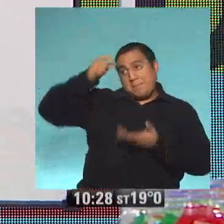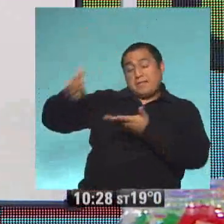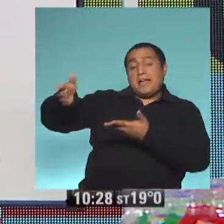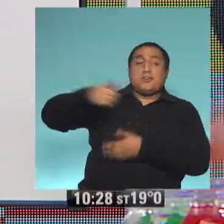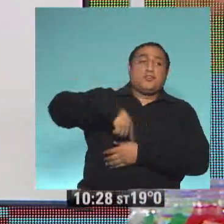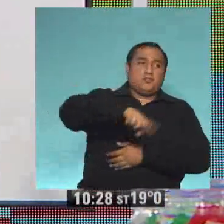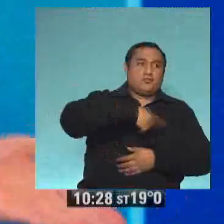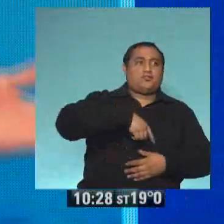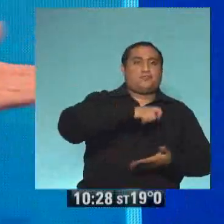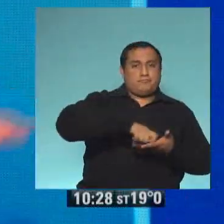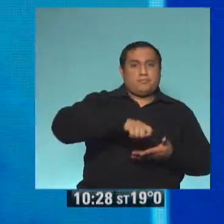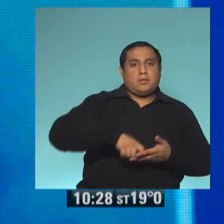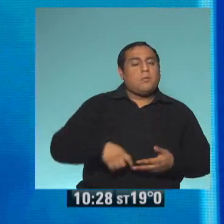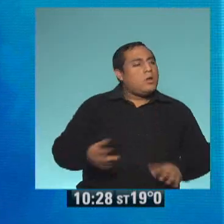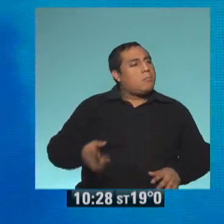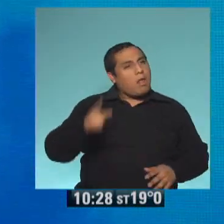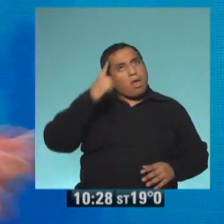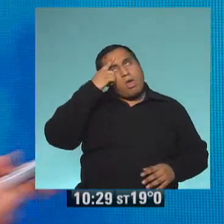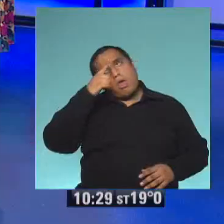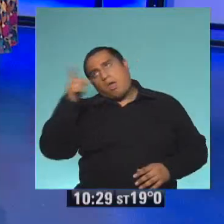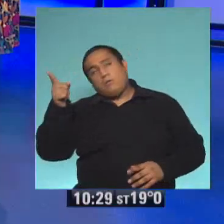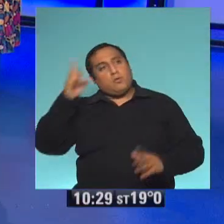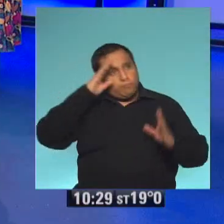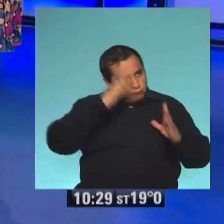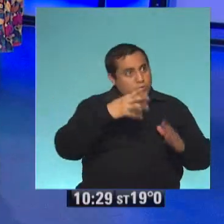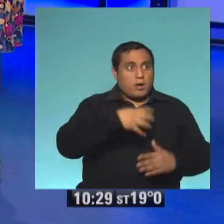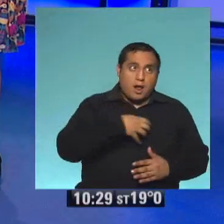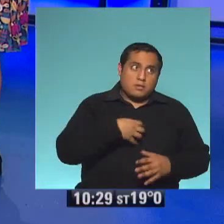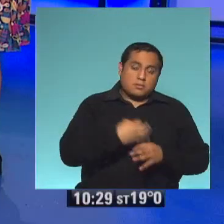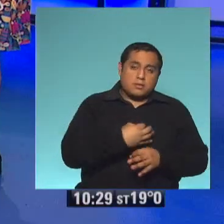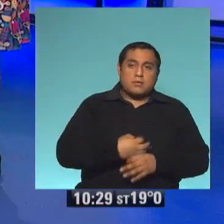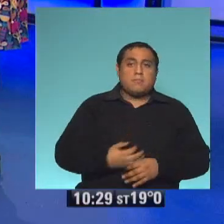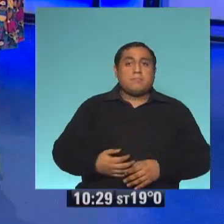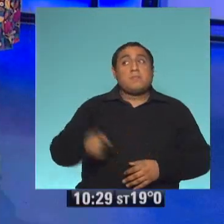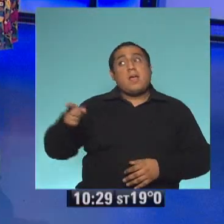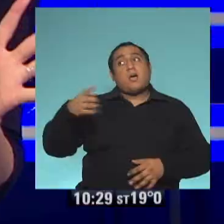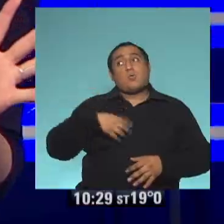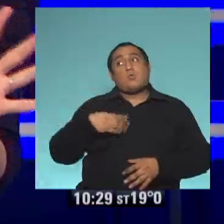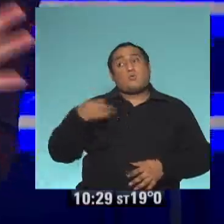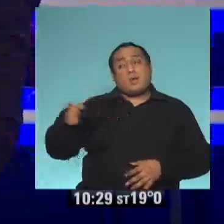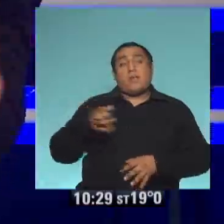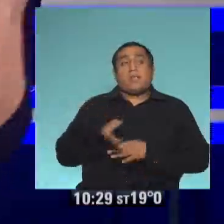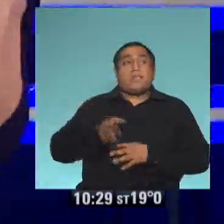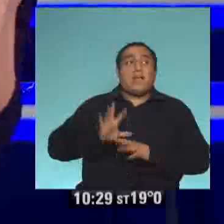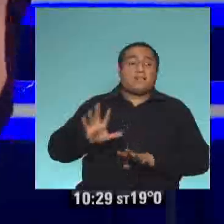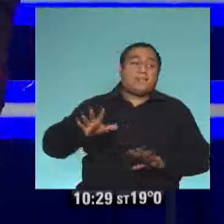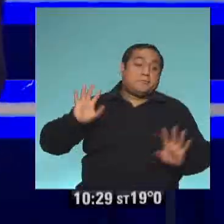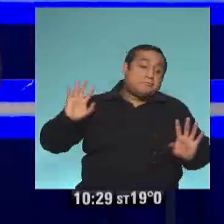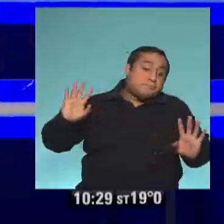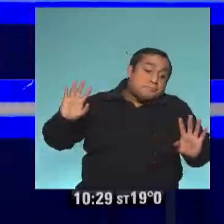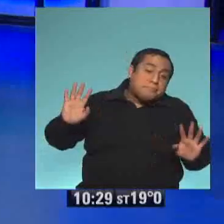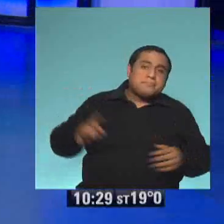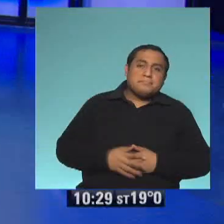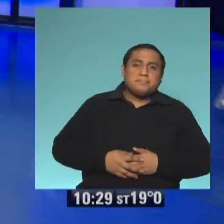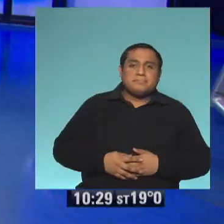Ay, no nos dispersemos. No, claro, con la clase. En el curso se lo enseñan. Donde ves un par de alas, pegate. A ver, sí.